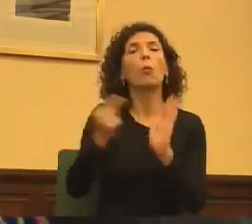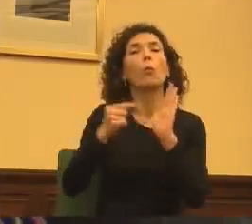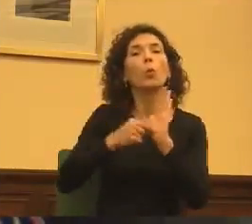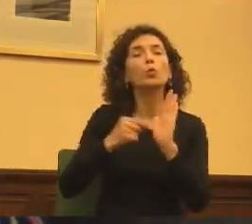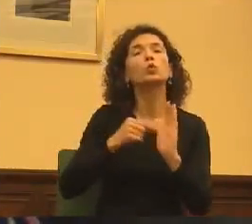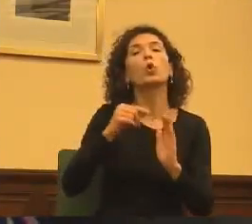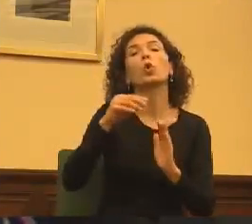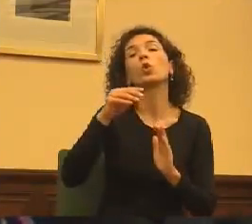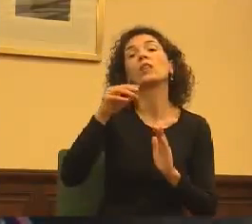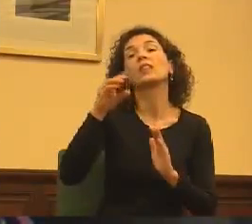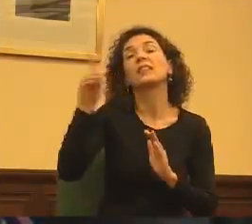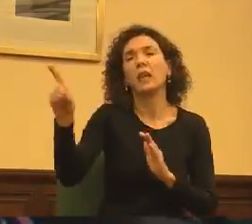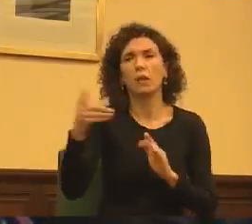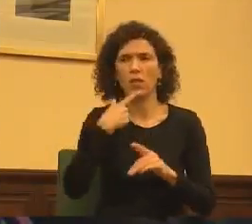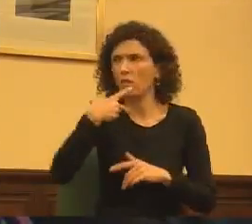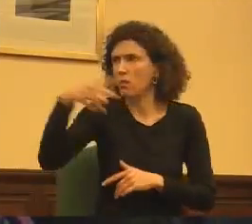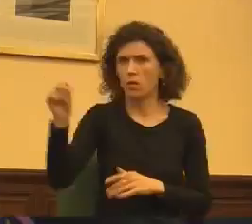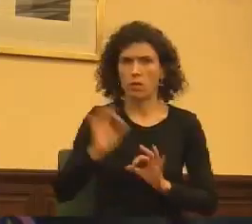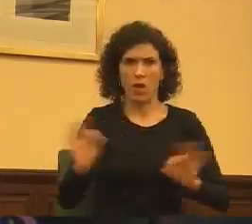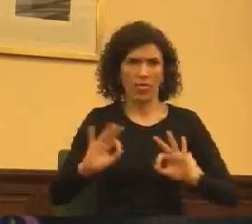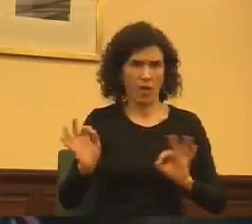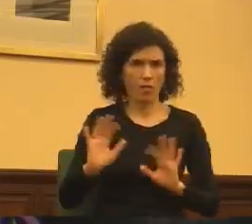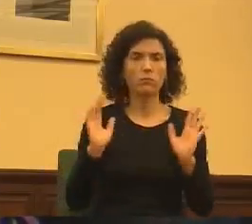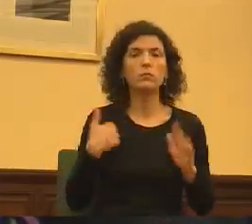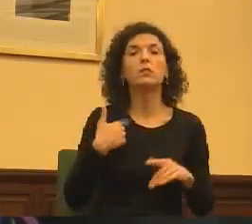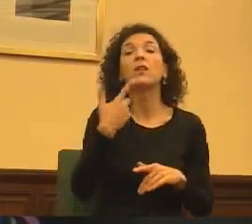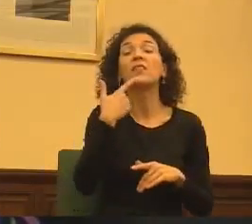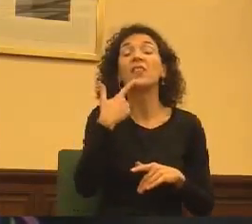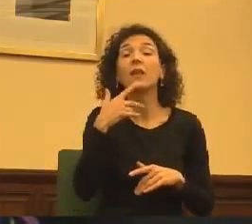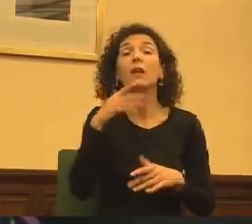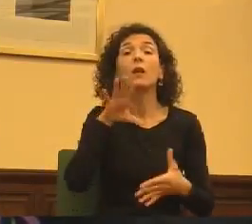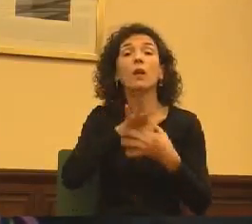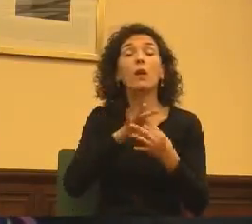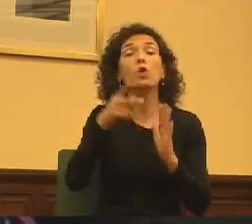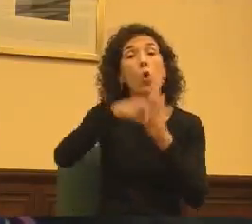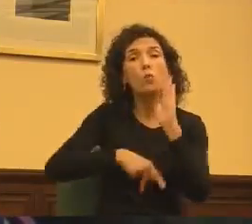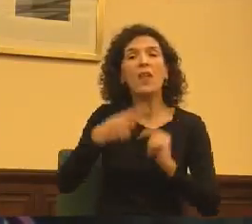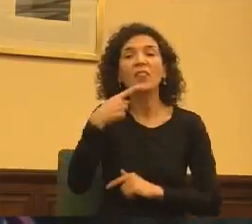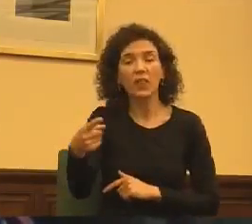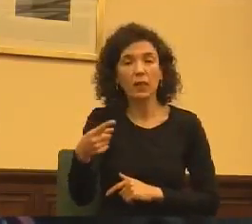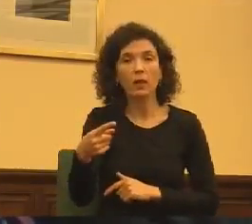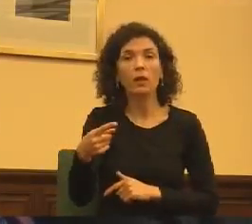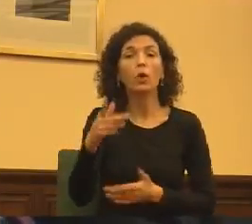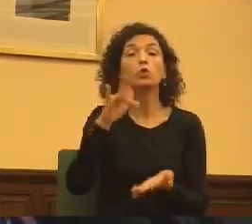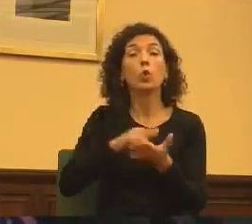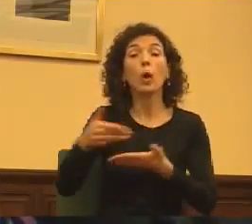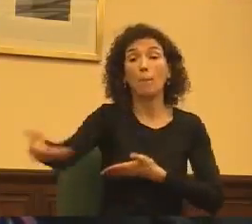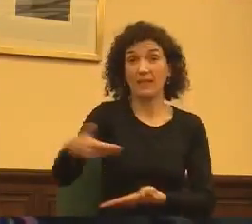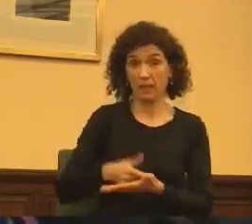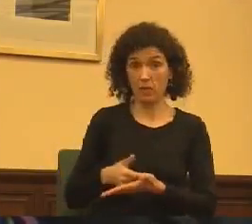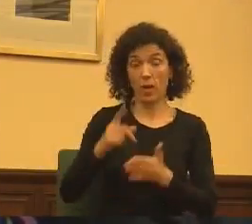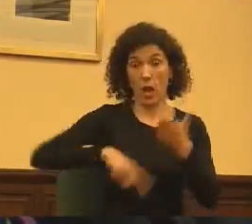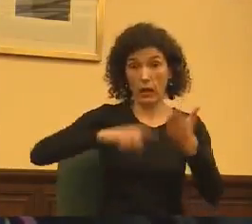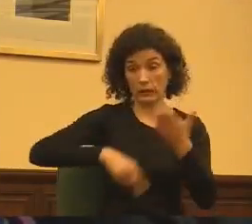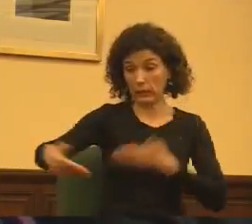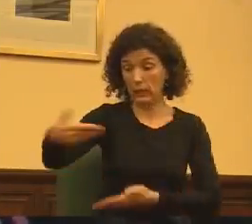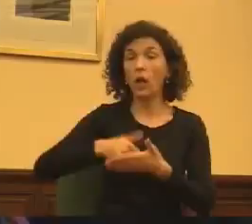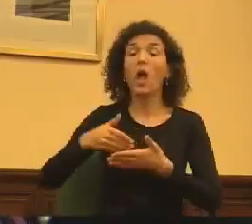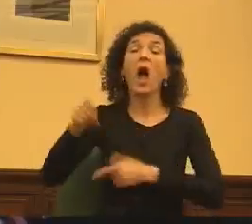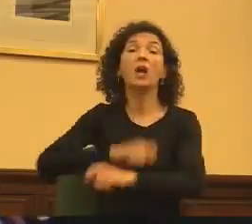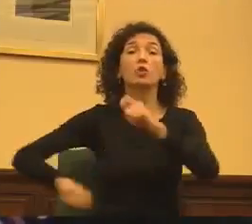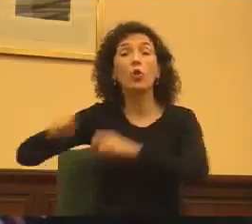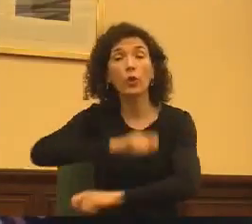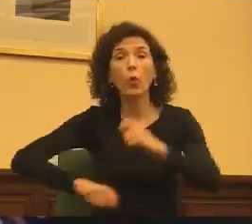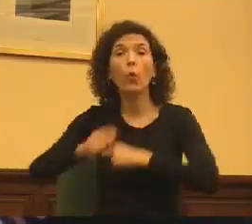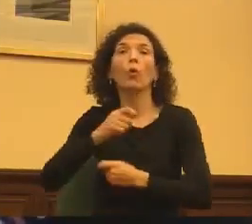punto D. No se le ha denegado ninguna petición. Se le ha referido lo que dice la normativa, que dice cuando el peticionario del alquiler sea una